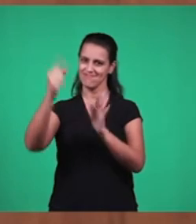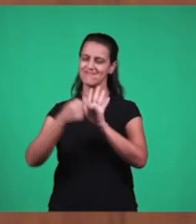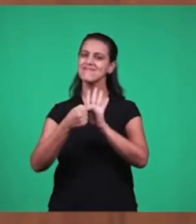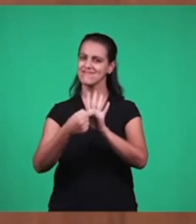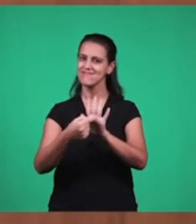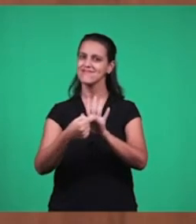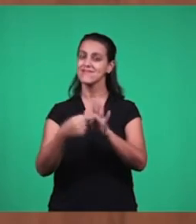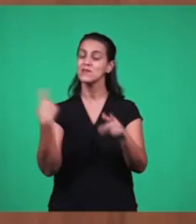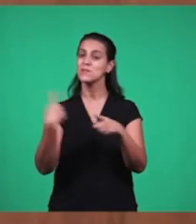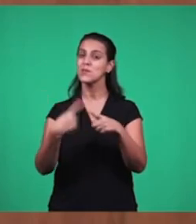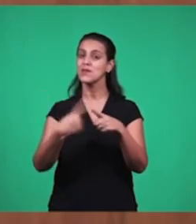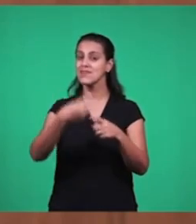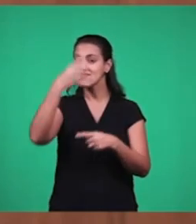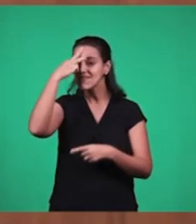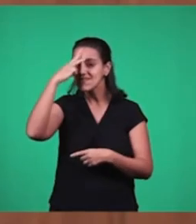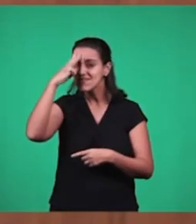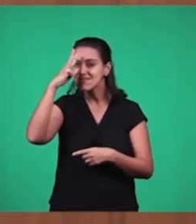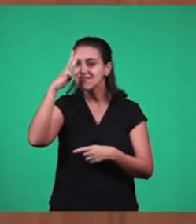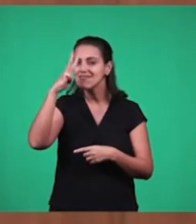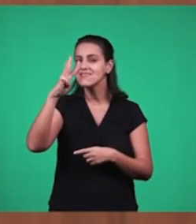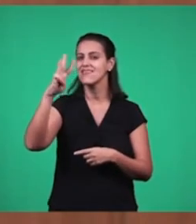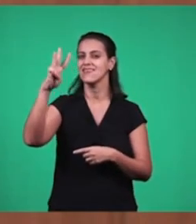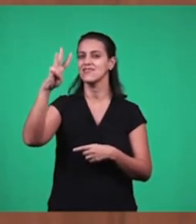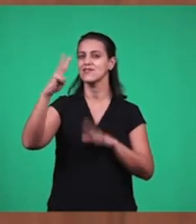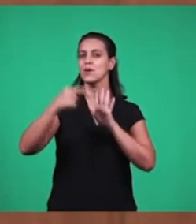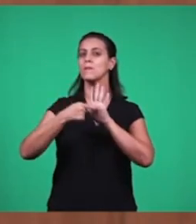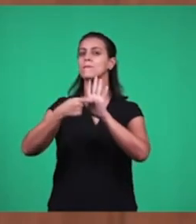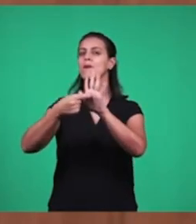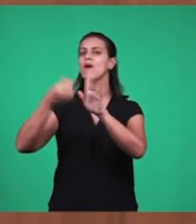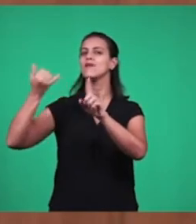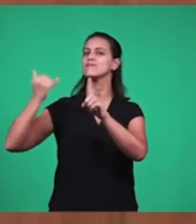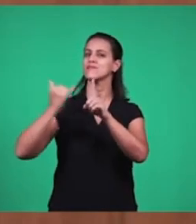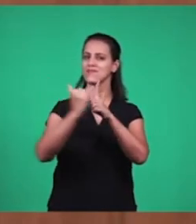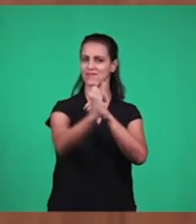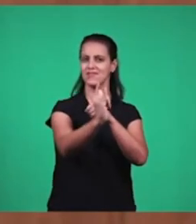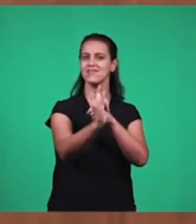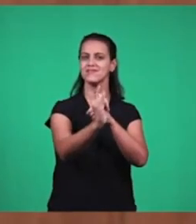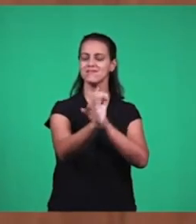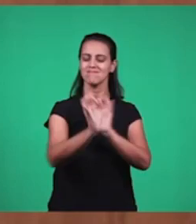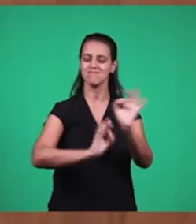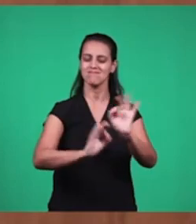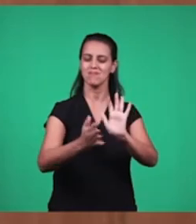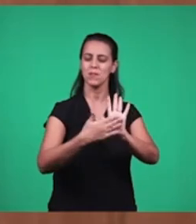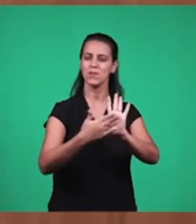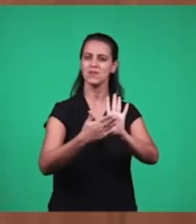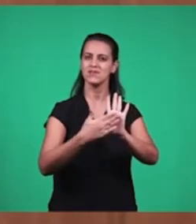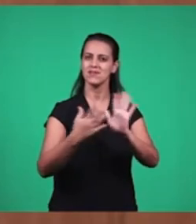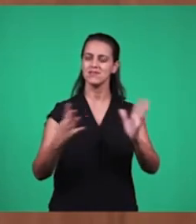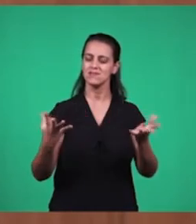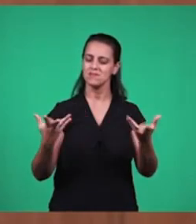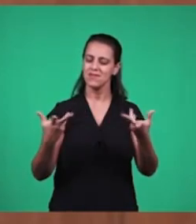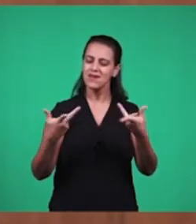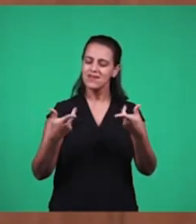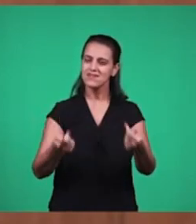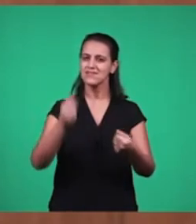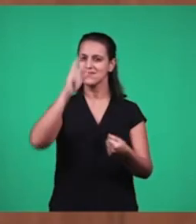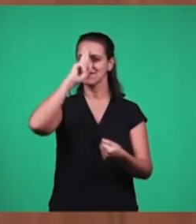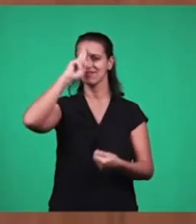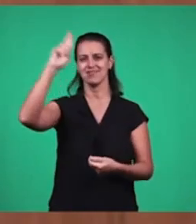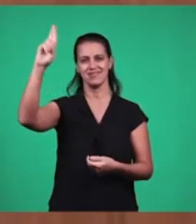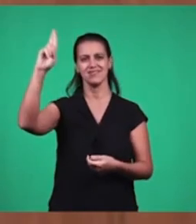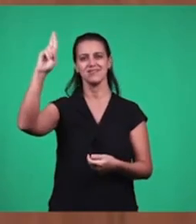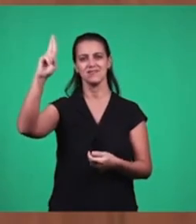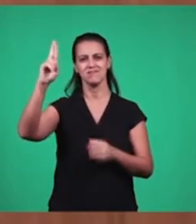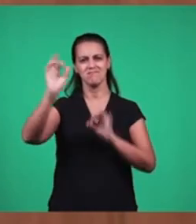Dios, porque el tercer día nos habla proféticamente del proyecto maravilloso del